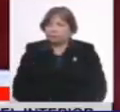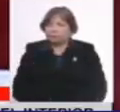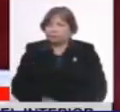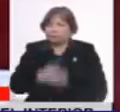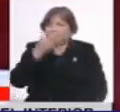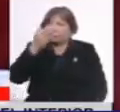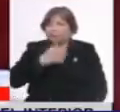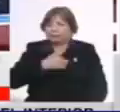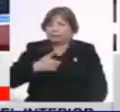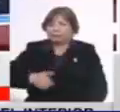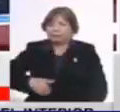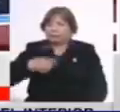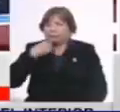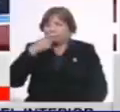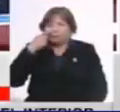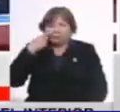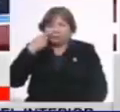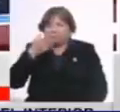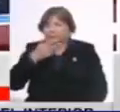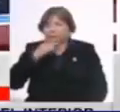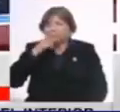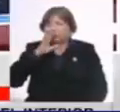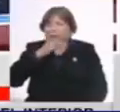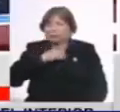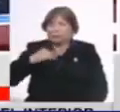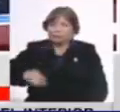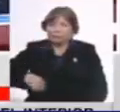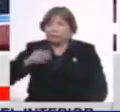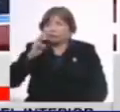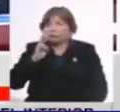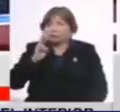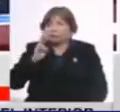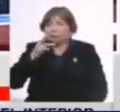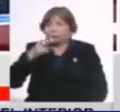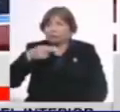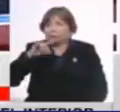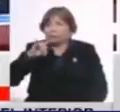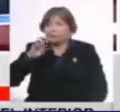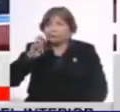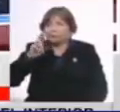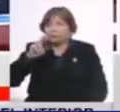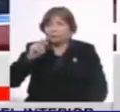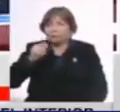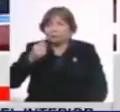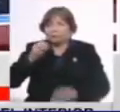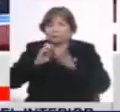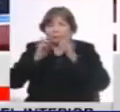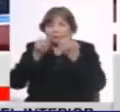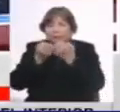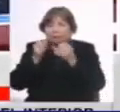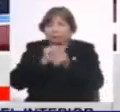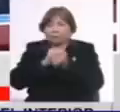Señor Premier, usted ha conversado con el actual ministro, el señor Huerta, si va a cambiar o no al equipo